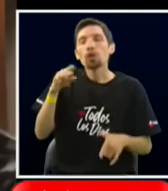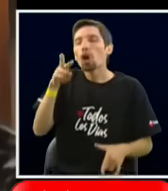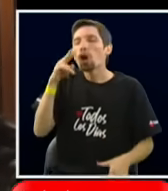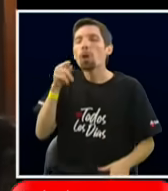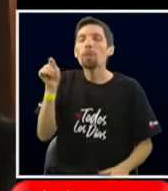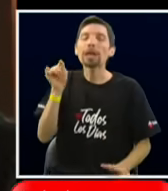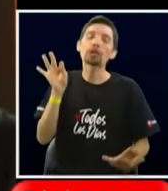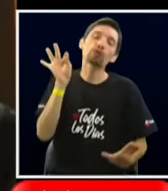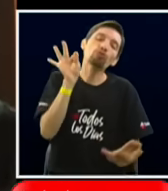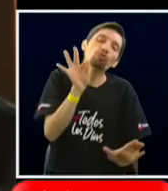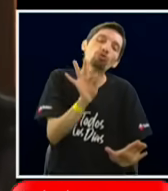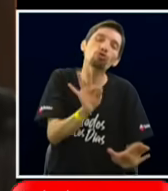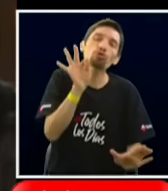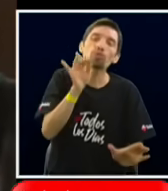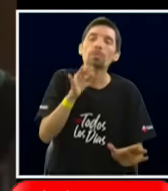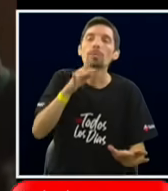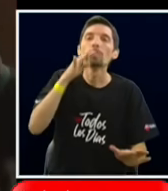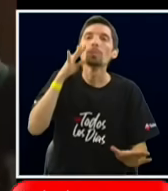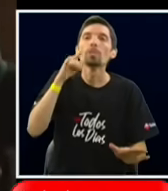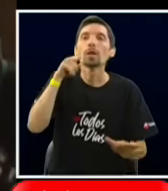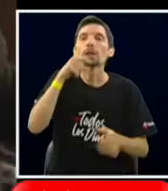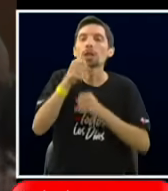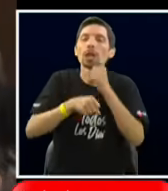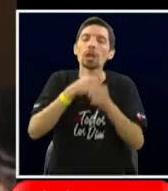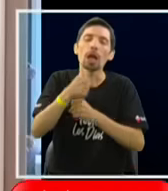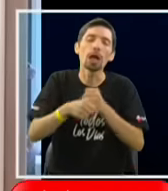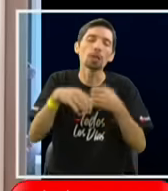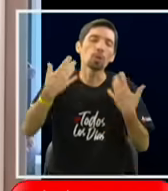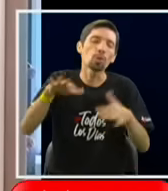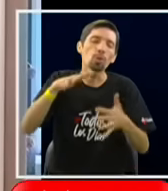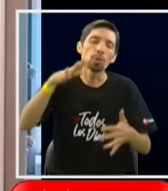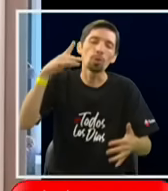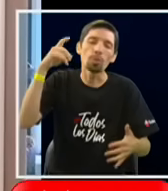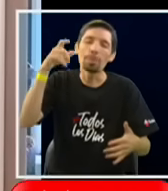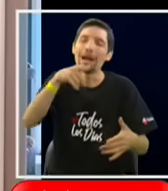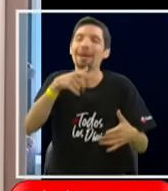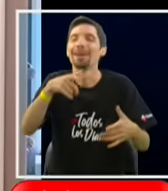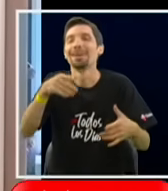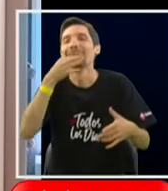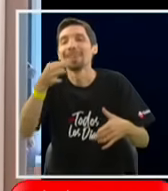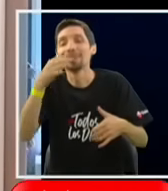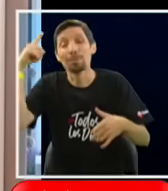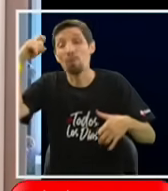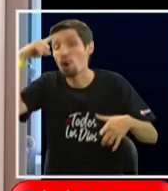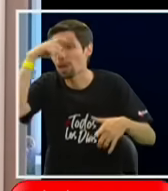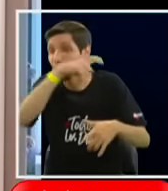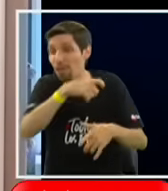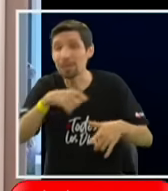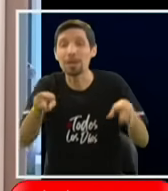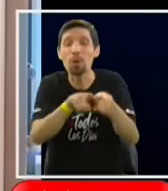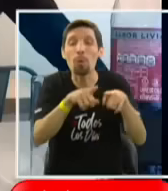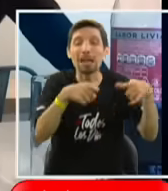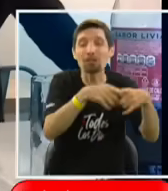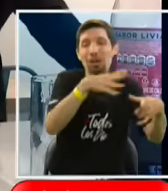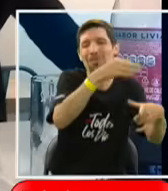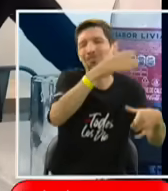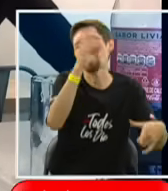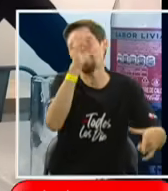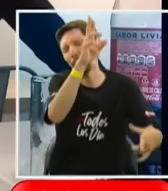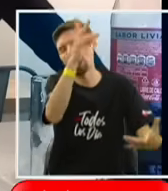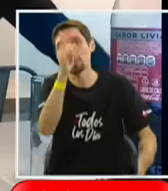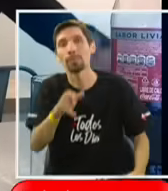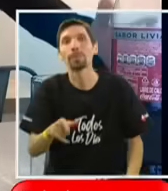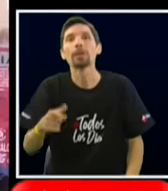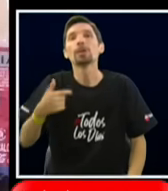inciensito. Porque se viene un año más peludo que la zona. Bueno, gracias, Pedro. Gracias por sumarse, súmense todos los que